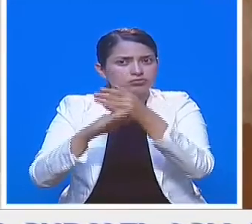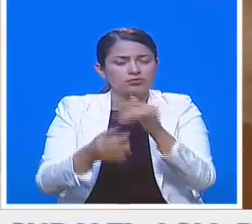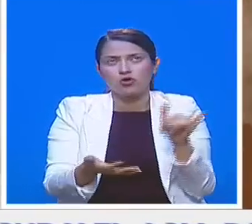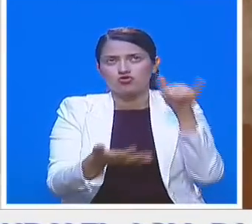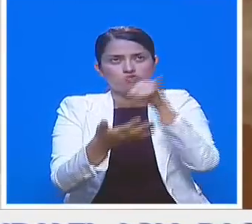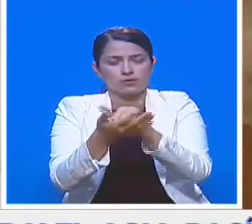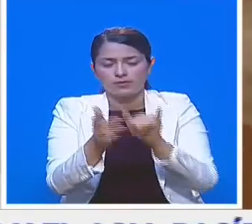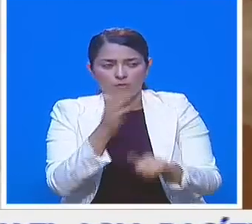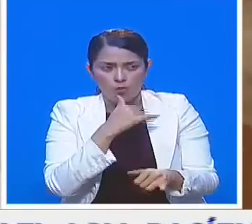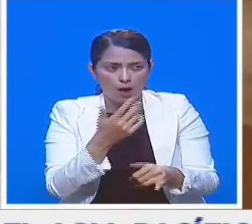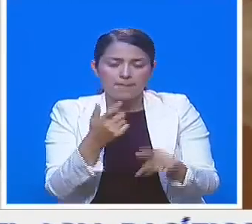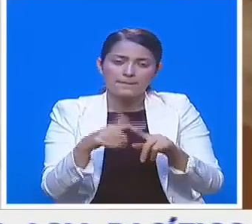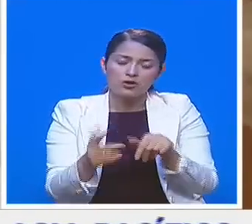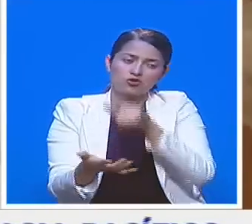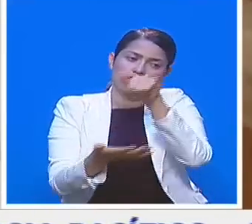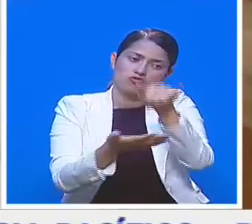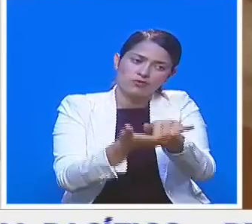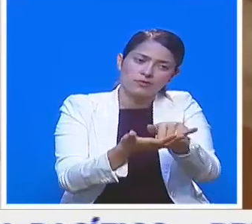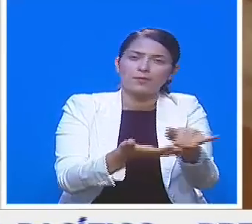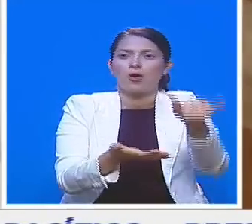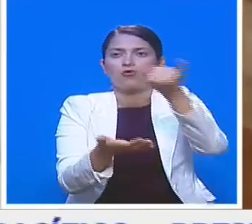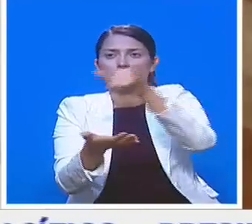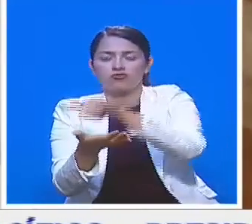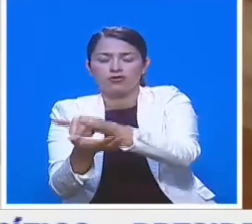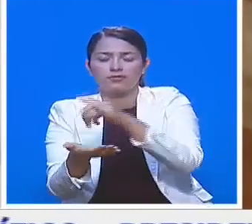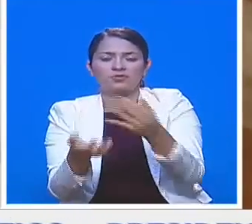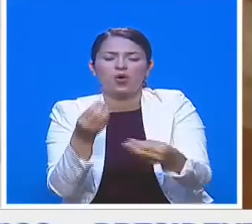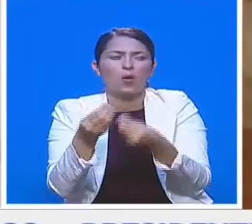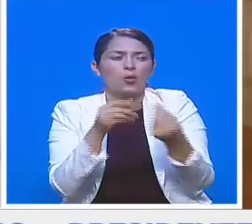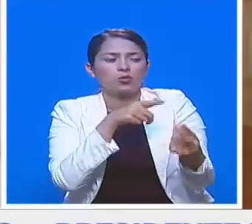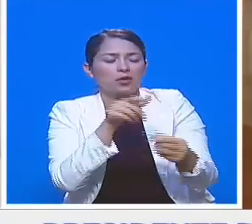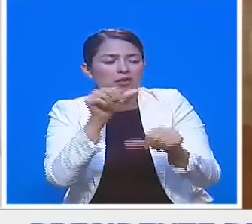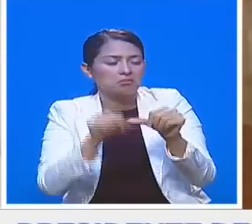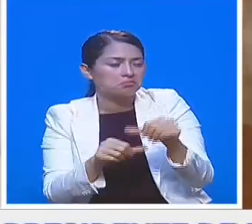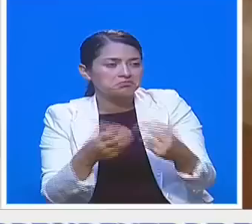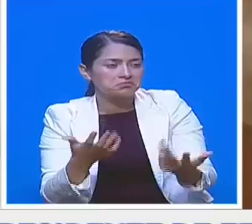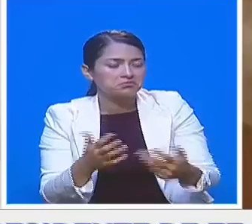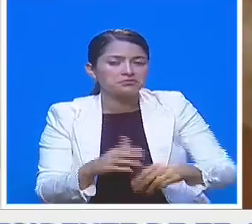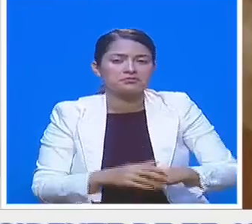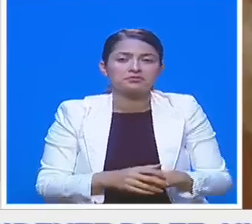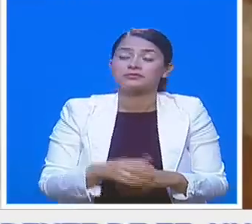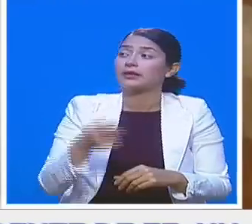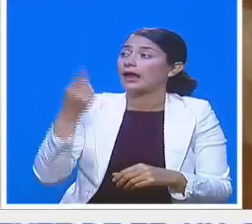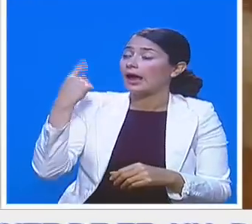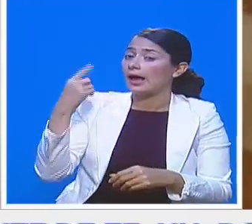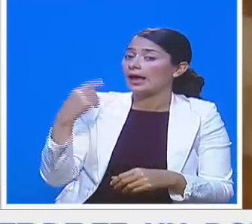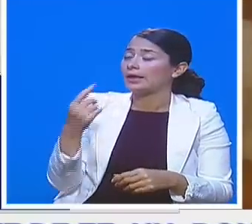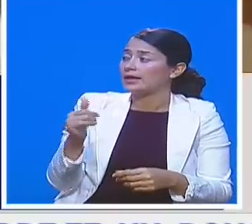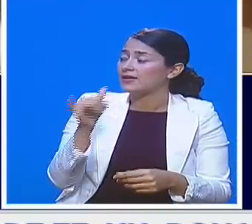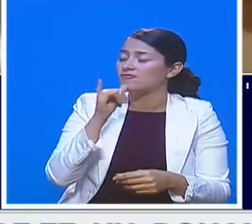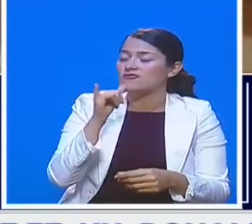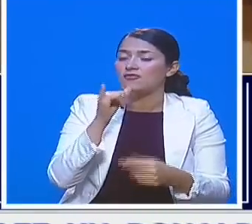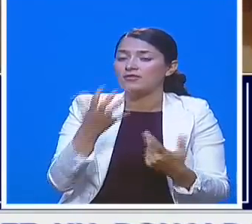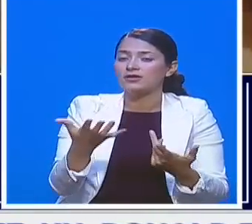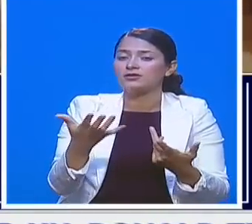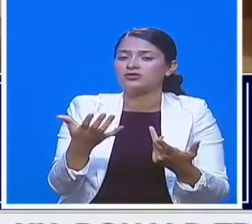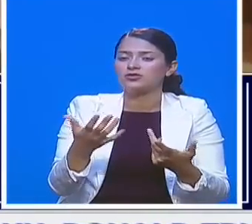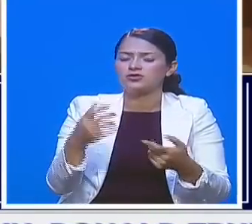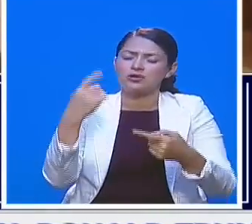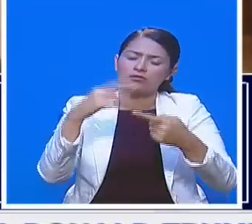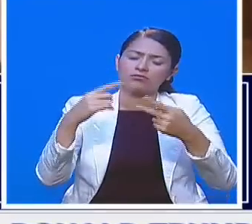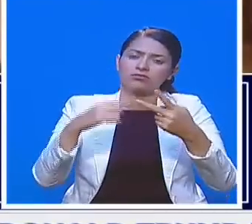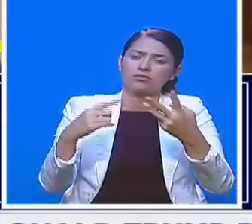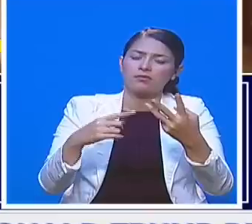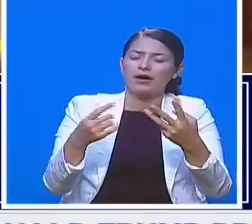Entonces, ¿cuál es la información que manejan en el gremio, en el sector? Bueno, el día de ayer tuvimos información por parte de todo lo que tiene que